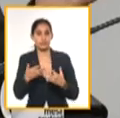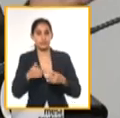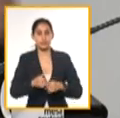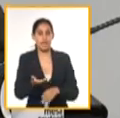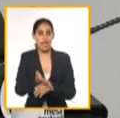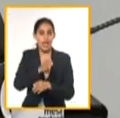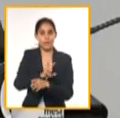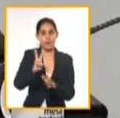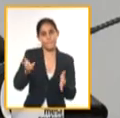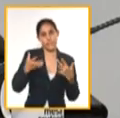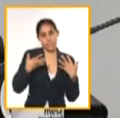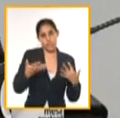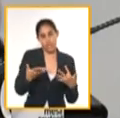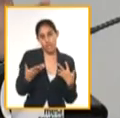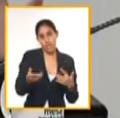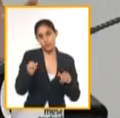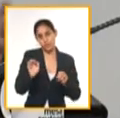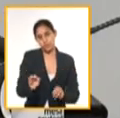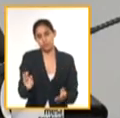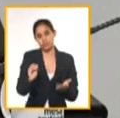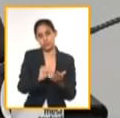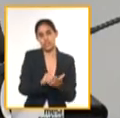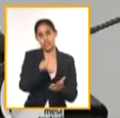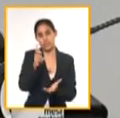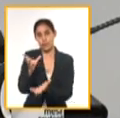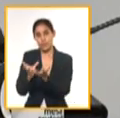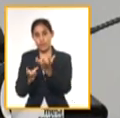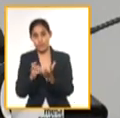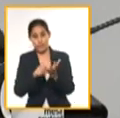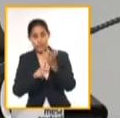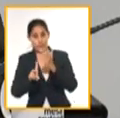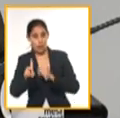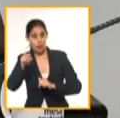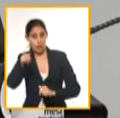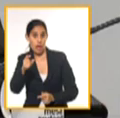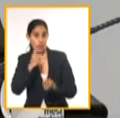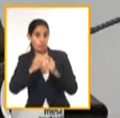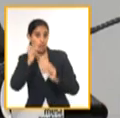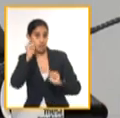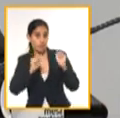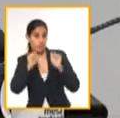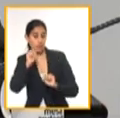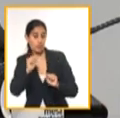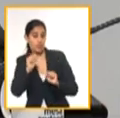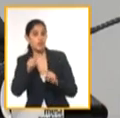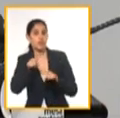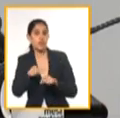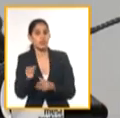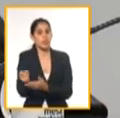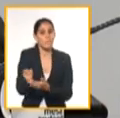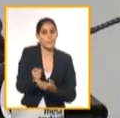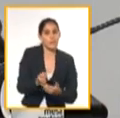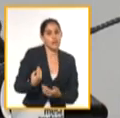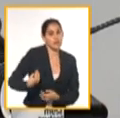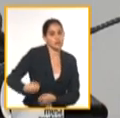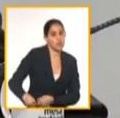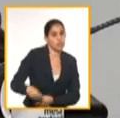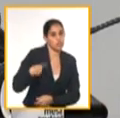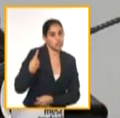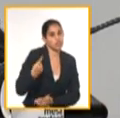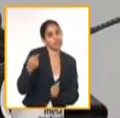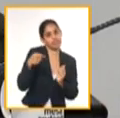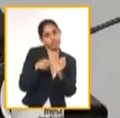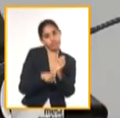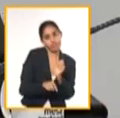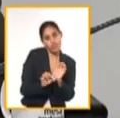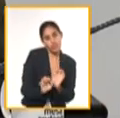se incorpore pues Cienfuegos, una de las plantas, una de las unidades de Cienfuegos, y eso va a ayudar también a fortalecer un poco más